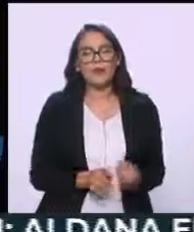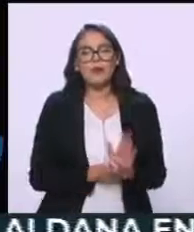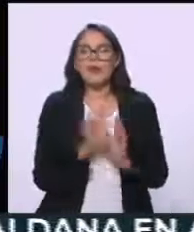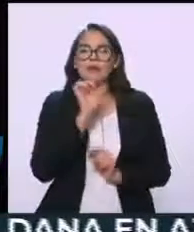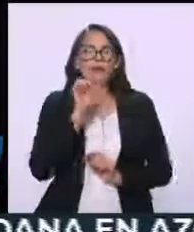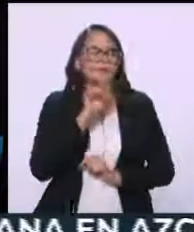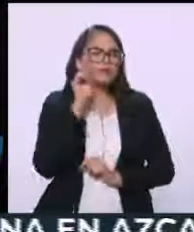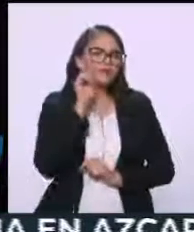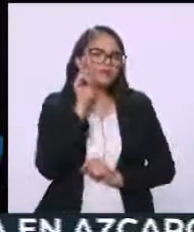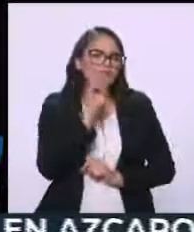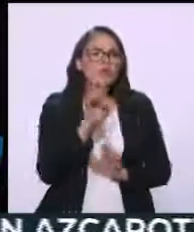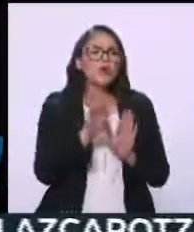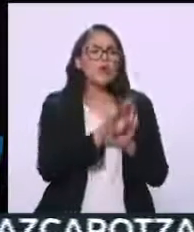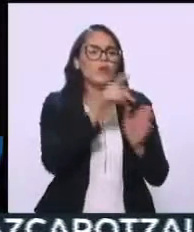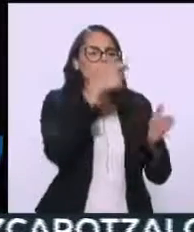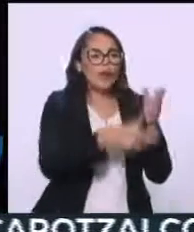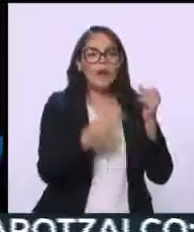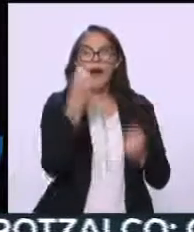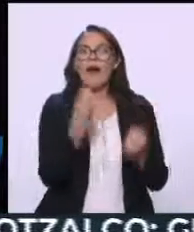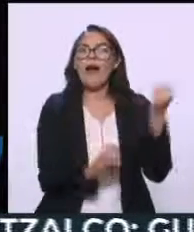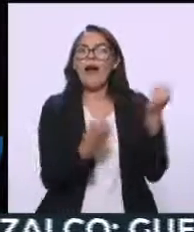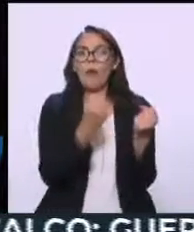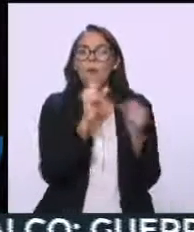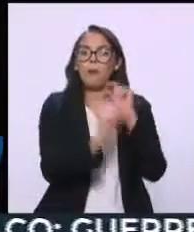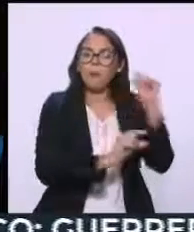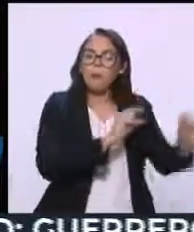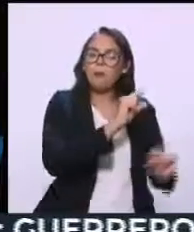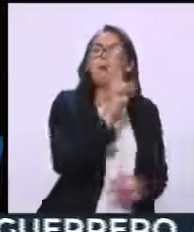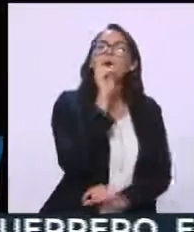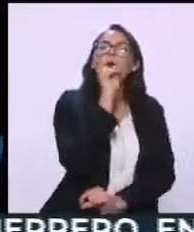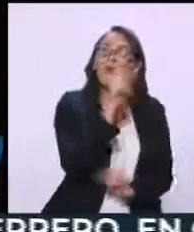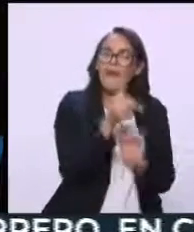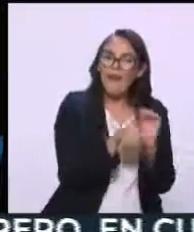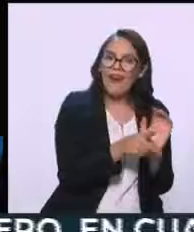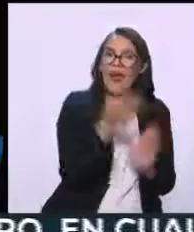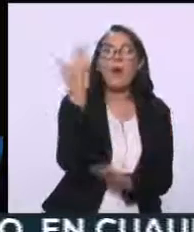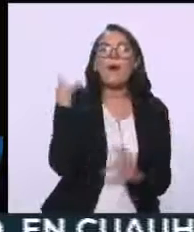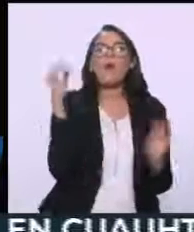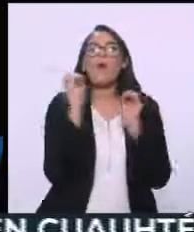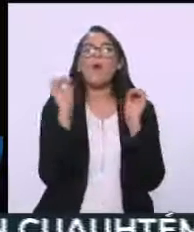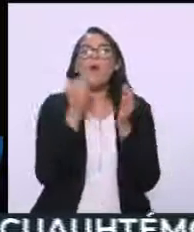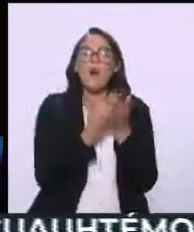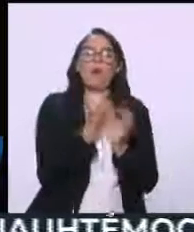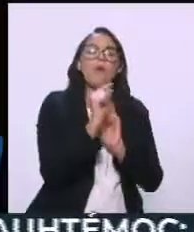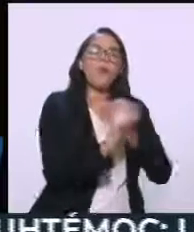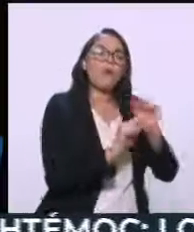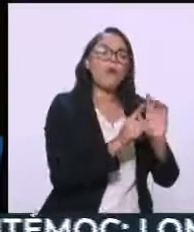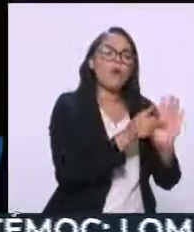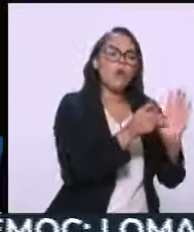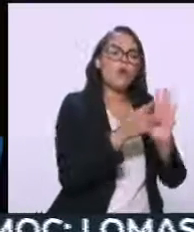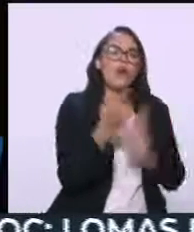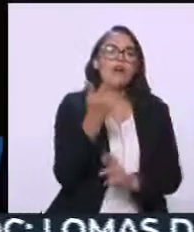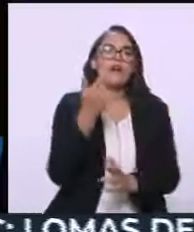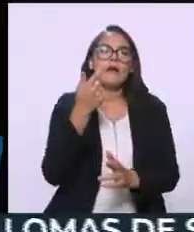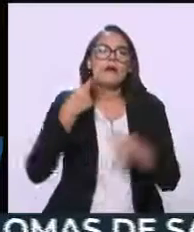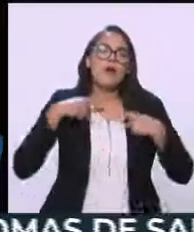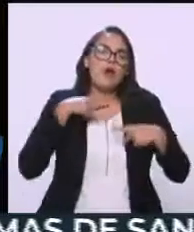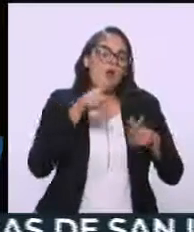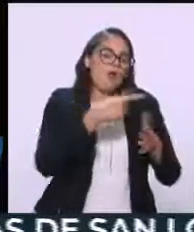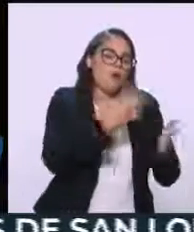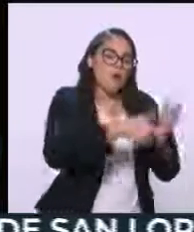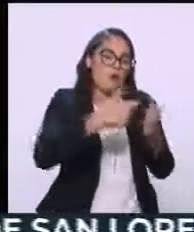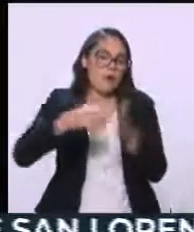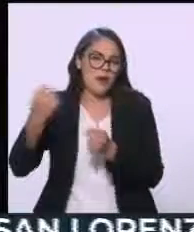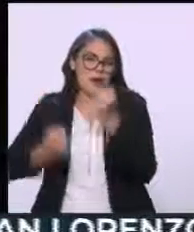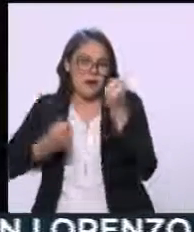reactivar la compra de vehículos, ¿no? Por ejemplo. Sin embargo, dentro de la balanza comercial, además de las mercancías, pues